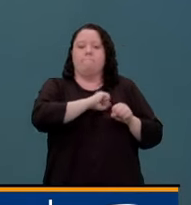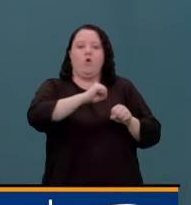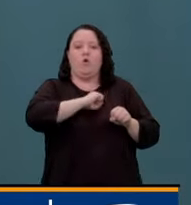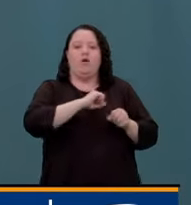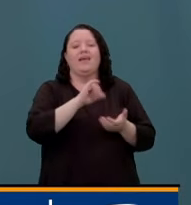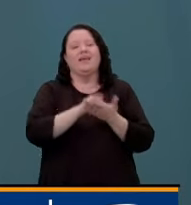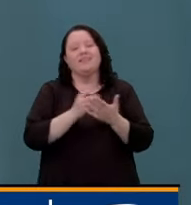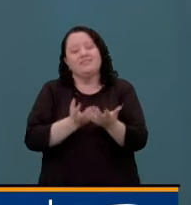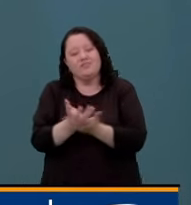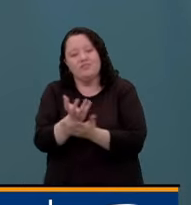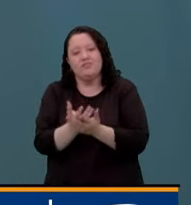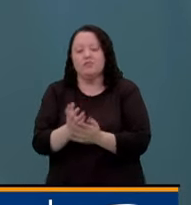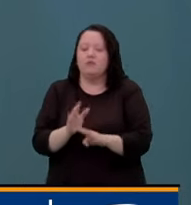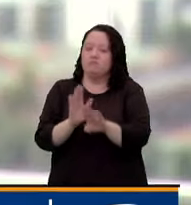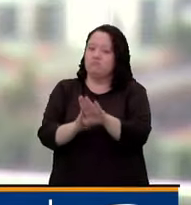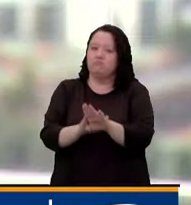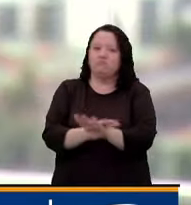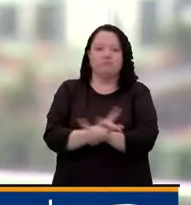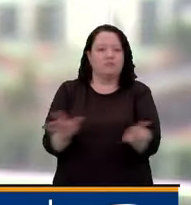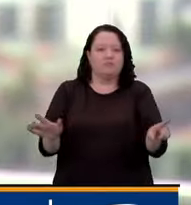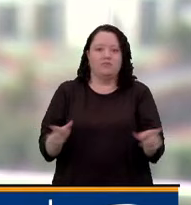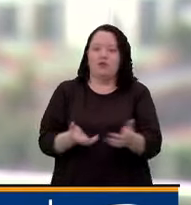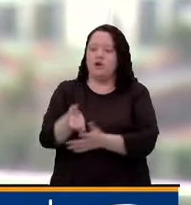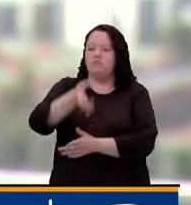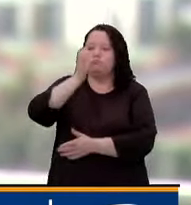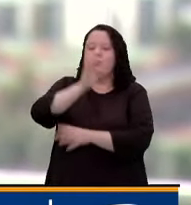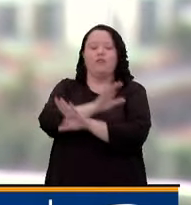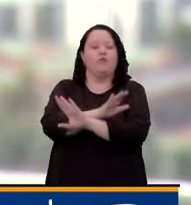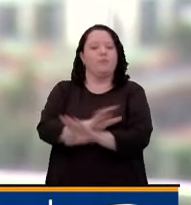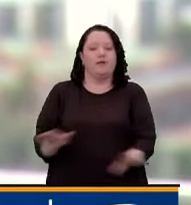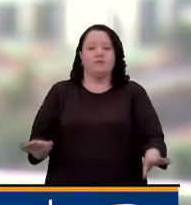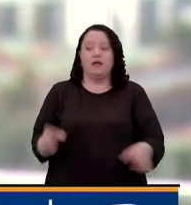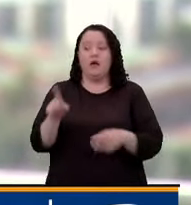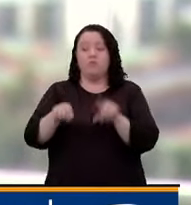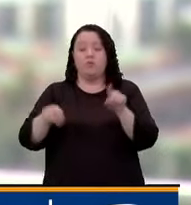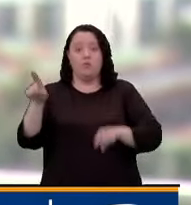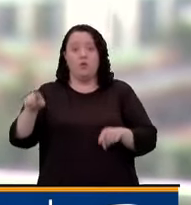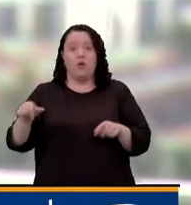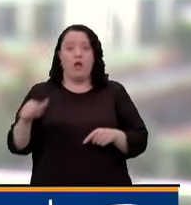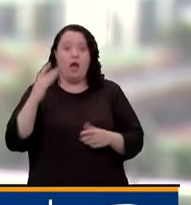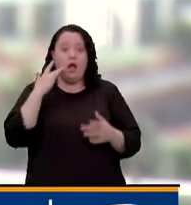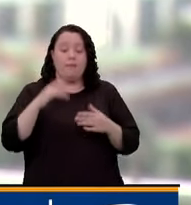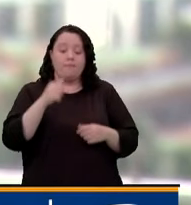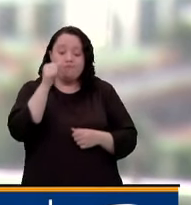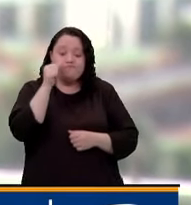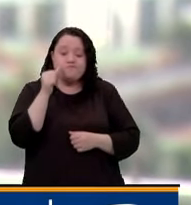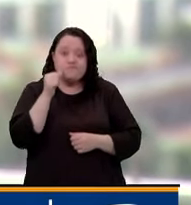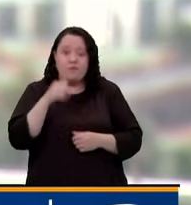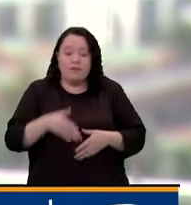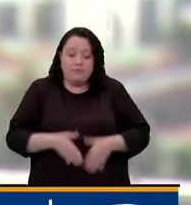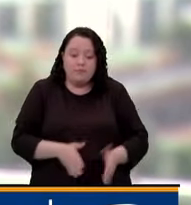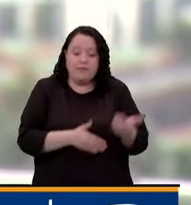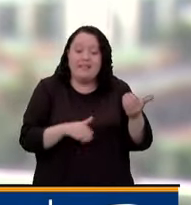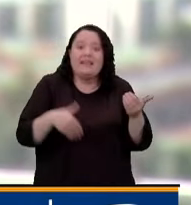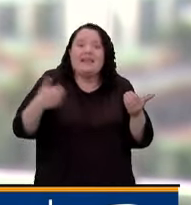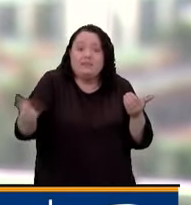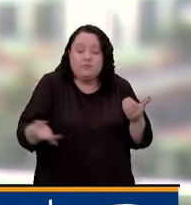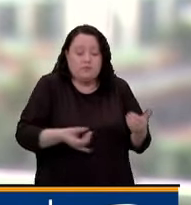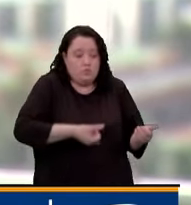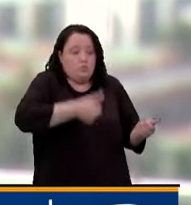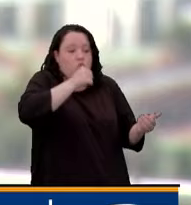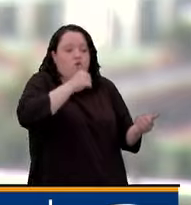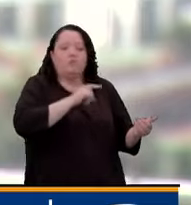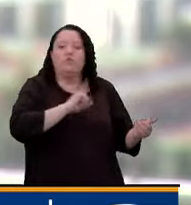consejo es contundente. No las recomendamos. Hay mujeres que están tomándolas incluso en el posparto. Y en el posparto, por